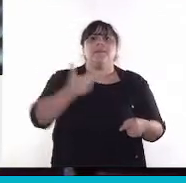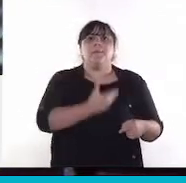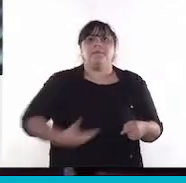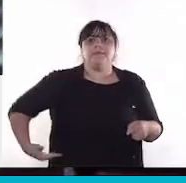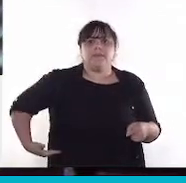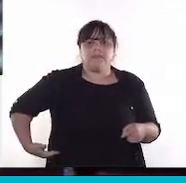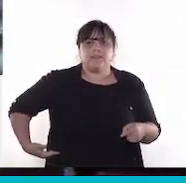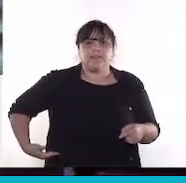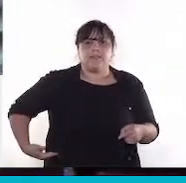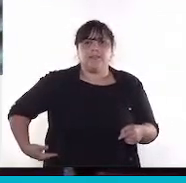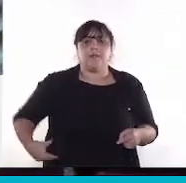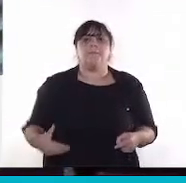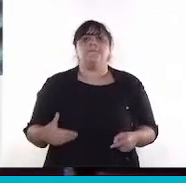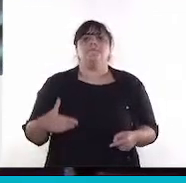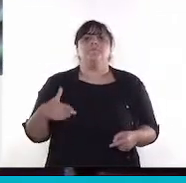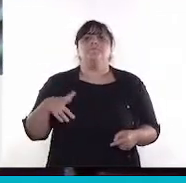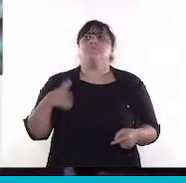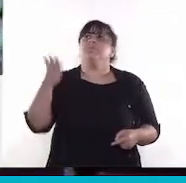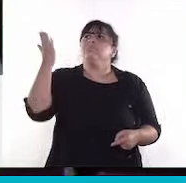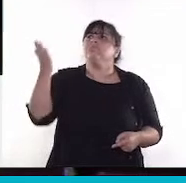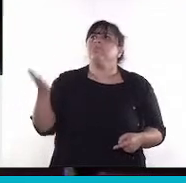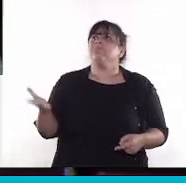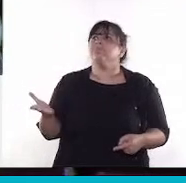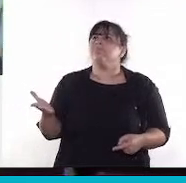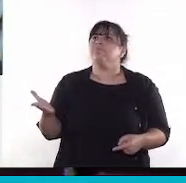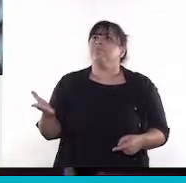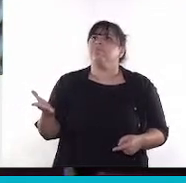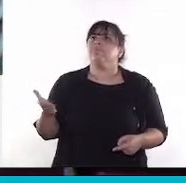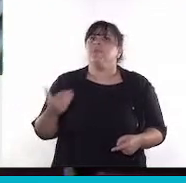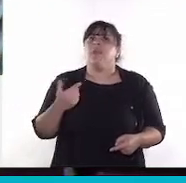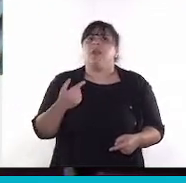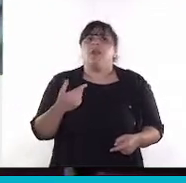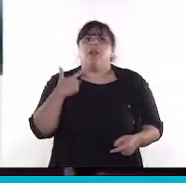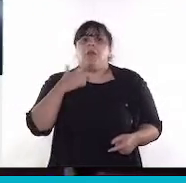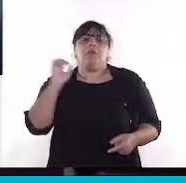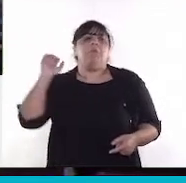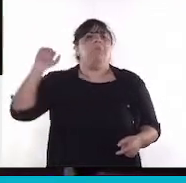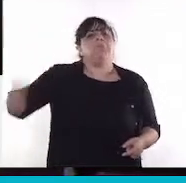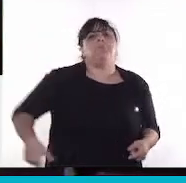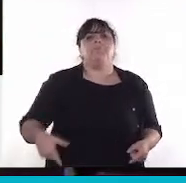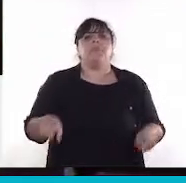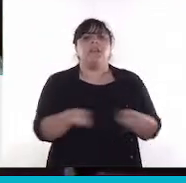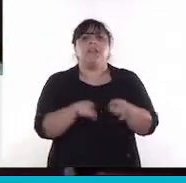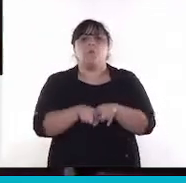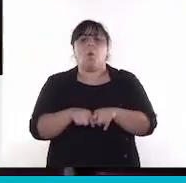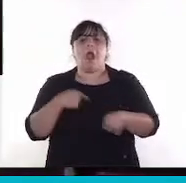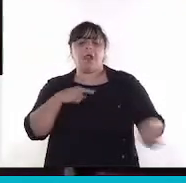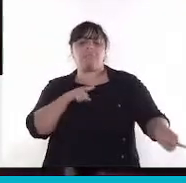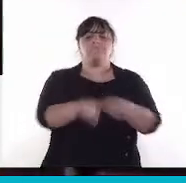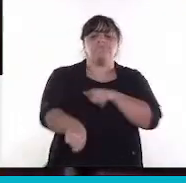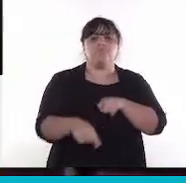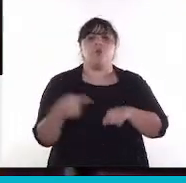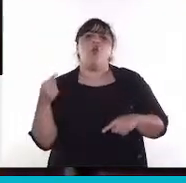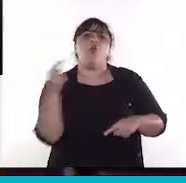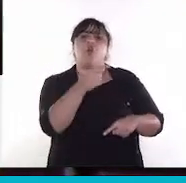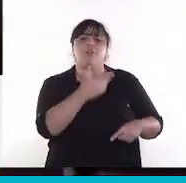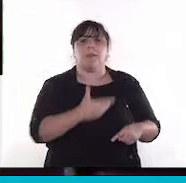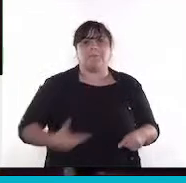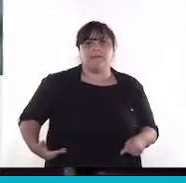vicepresidenta que le hace desplantes y arremete permanentemente contra el